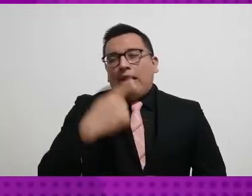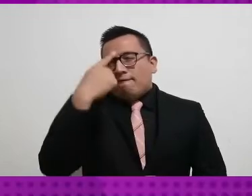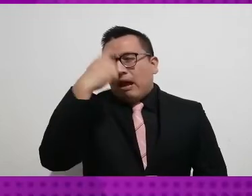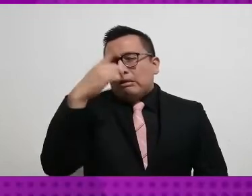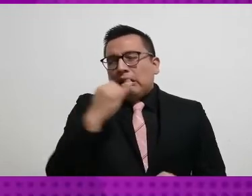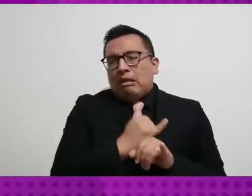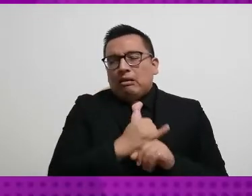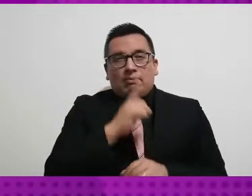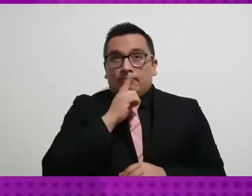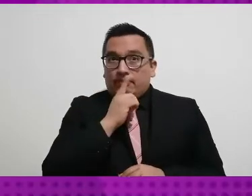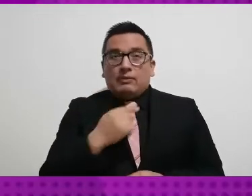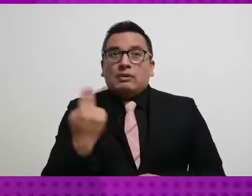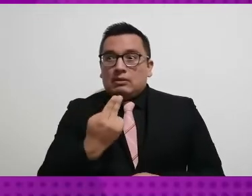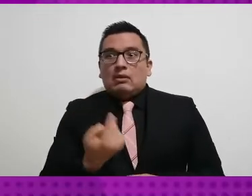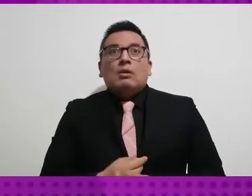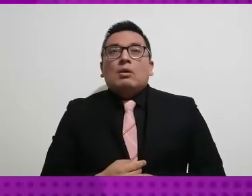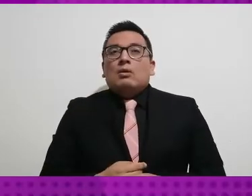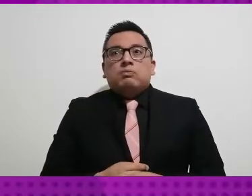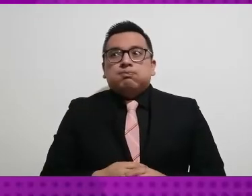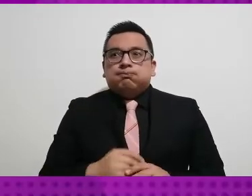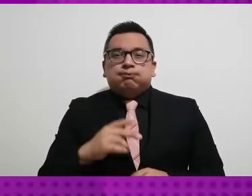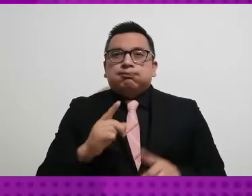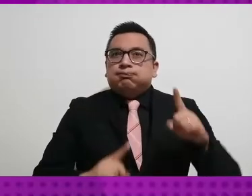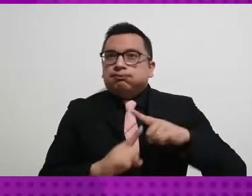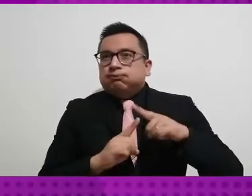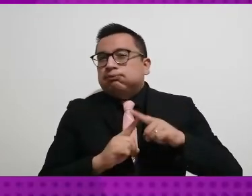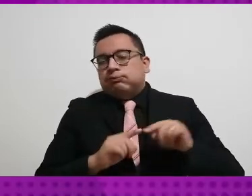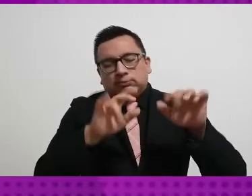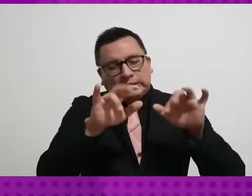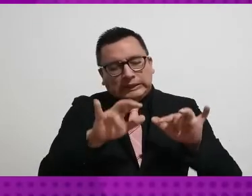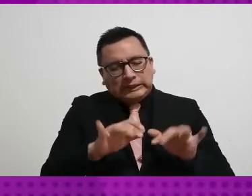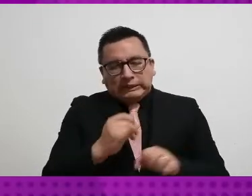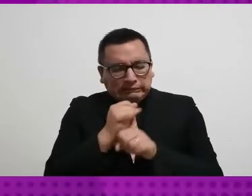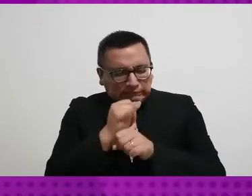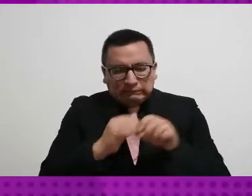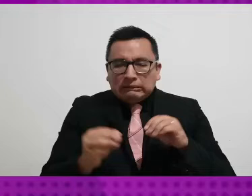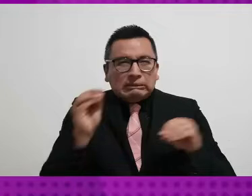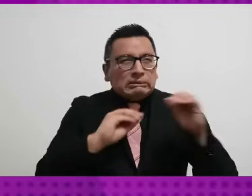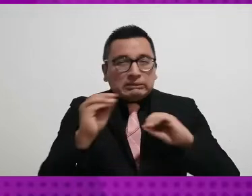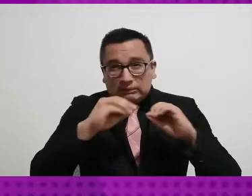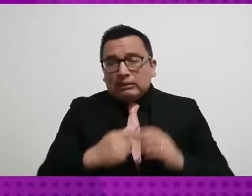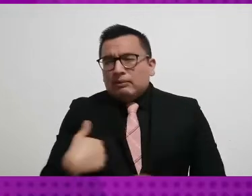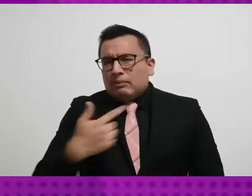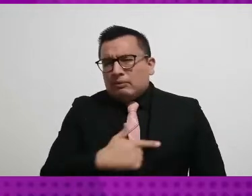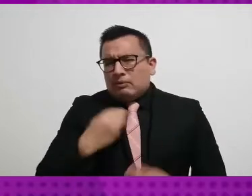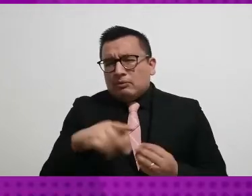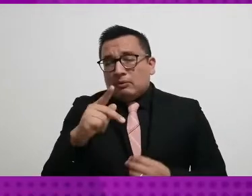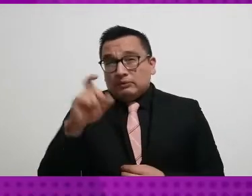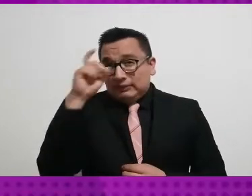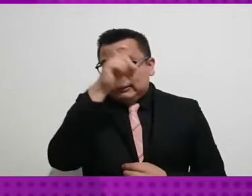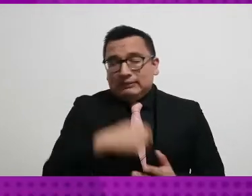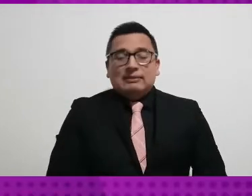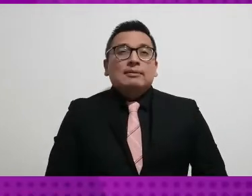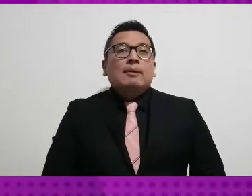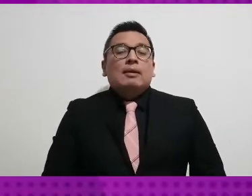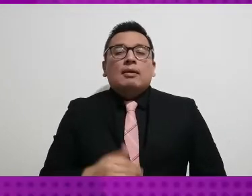cuestión de hacer artículos de investigación. A mí me gusta mucho hacerlos, no tengo ningún problema con eso. Y posteriormente, bueno, hace poquito también estudié una especialidad